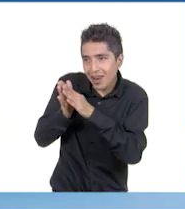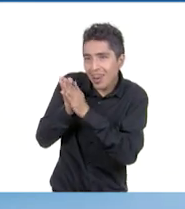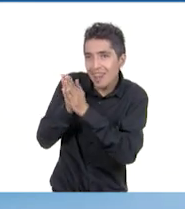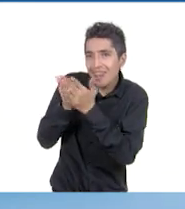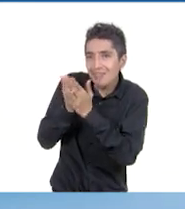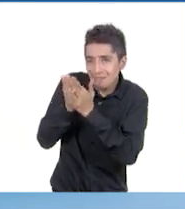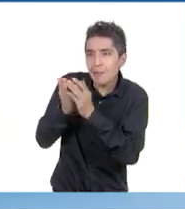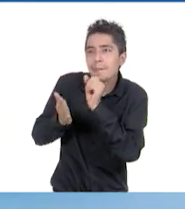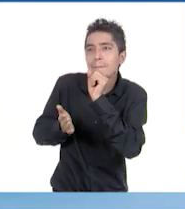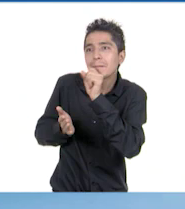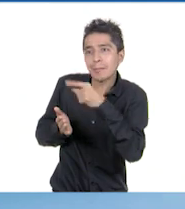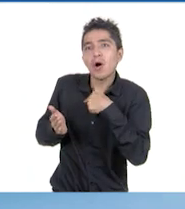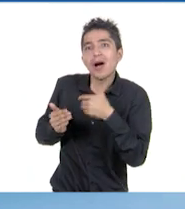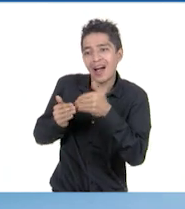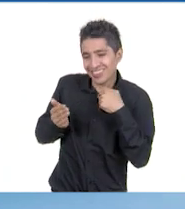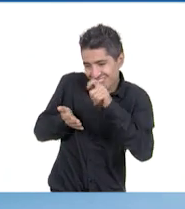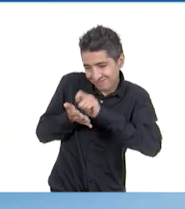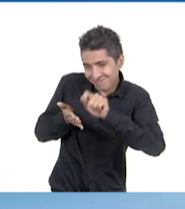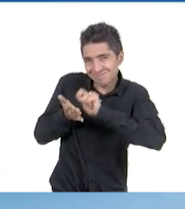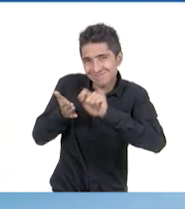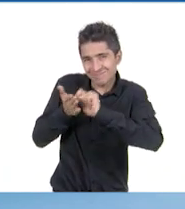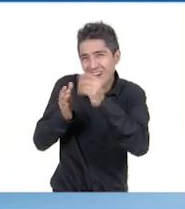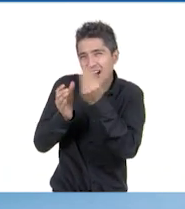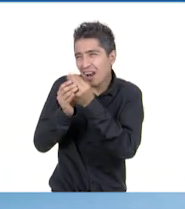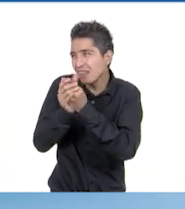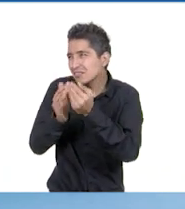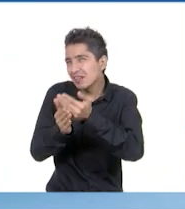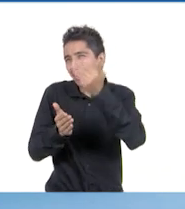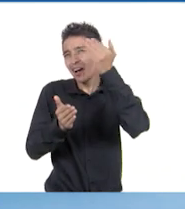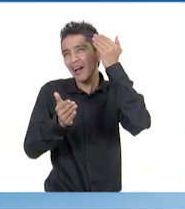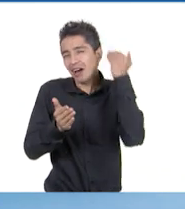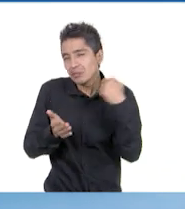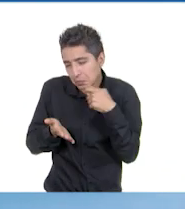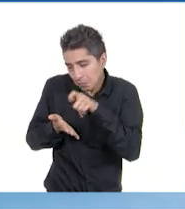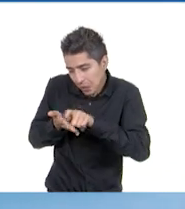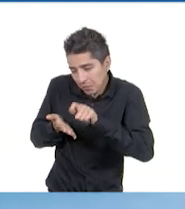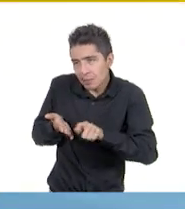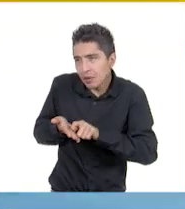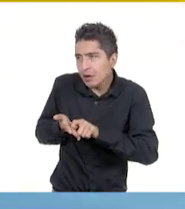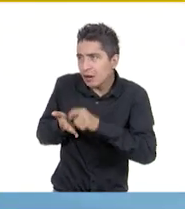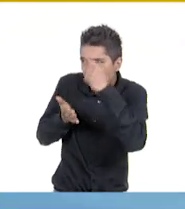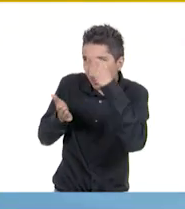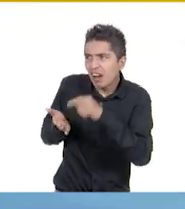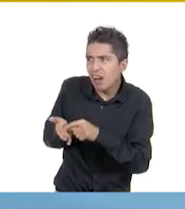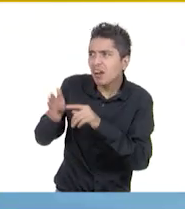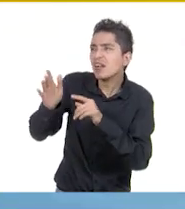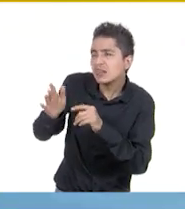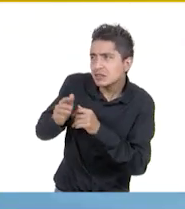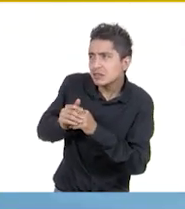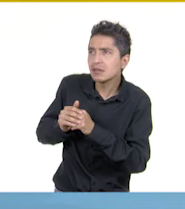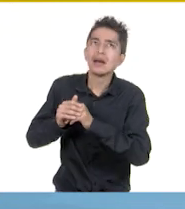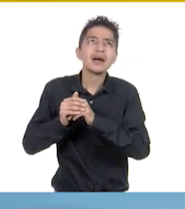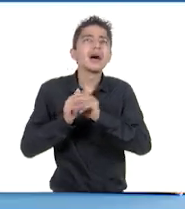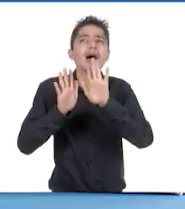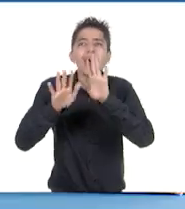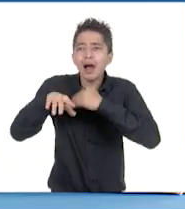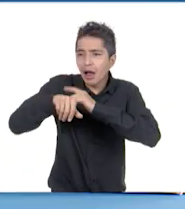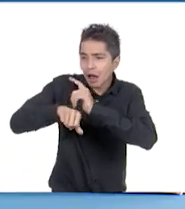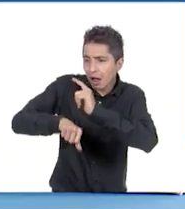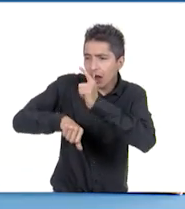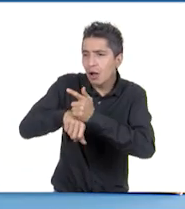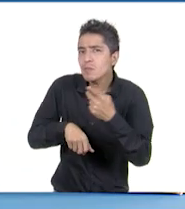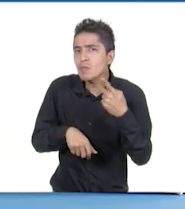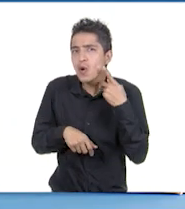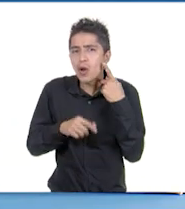como a mis notas de las clases pasadas. ¿Y qué crees? Me di cuenta de que los liberales